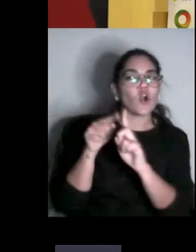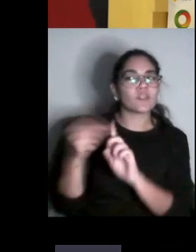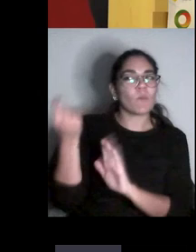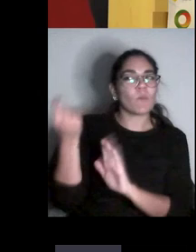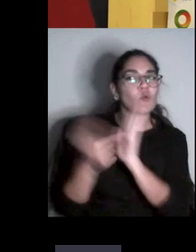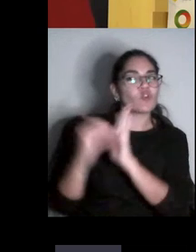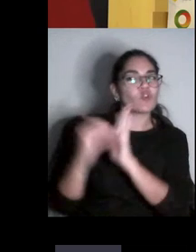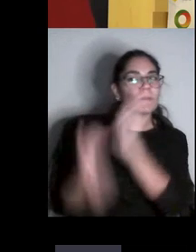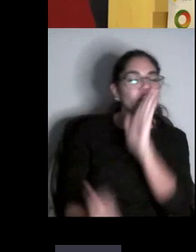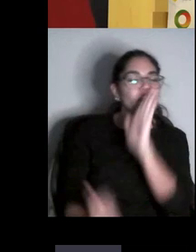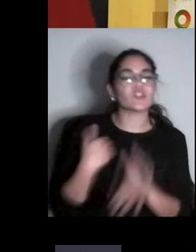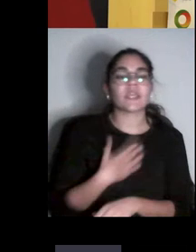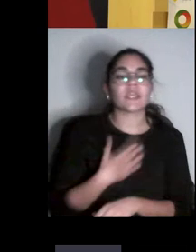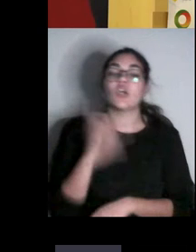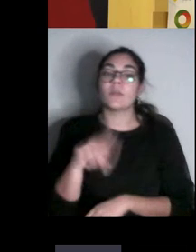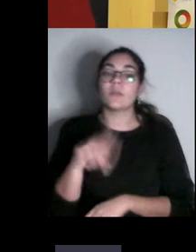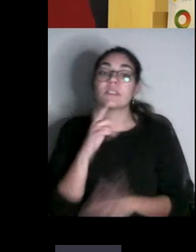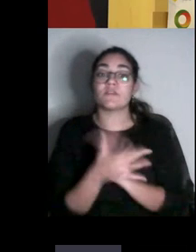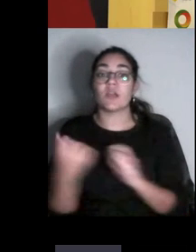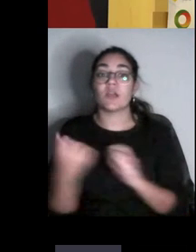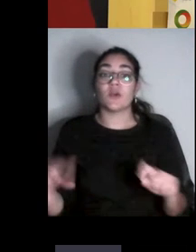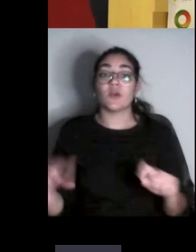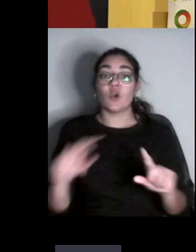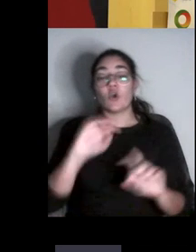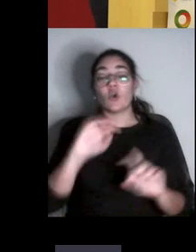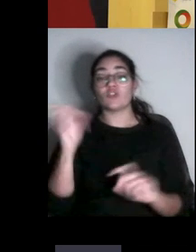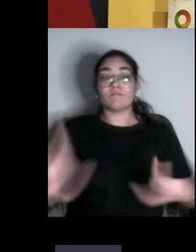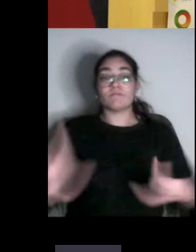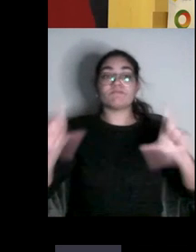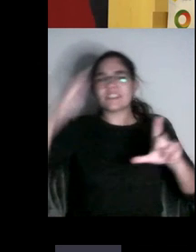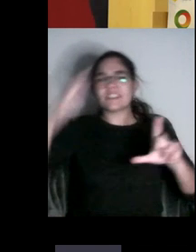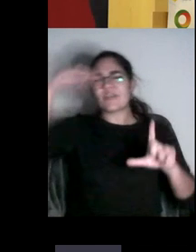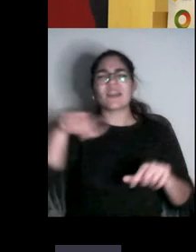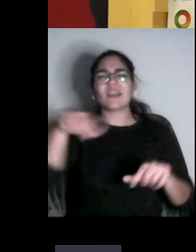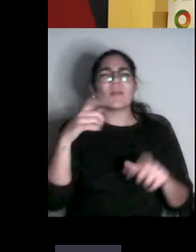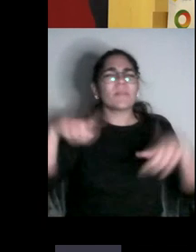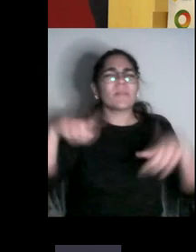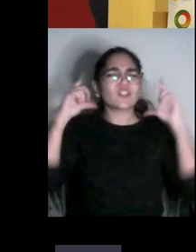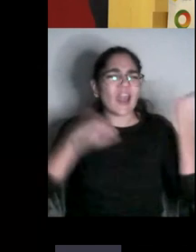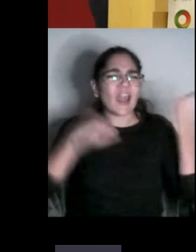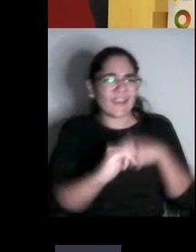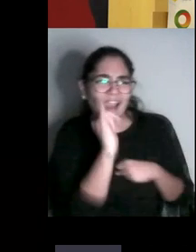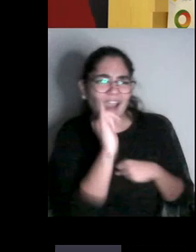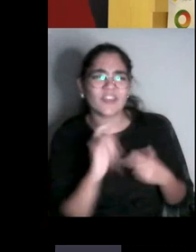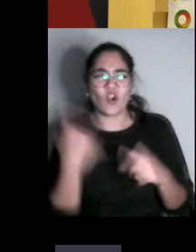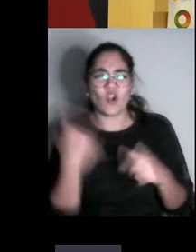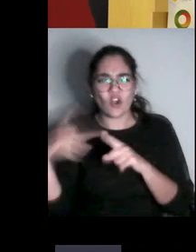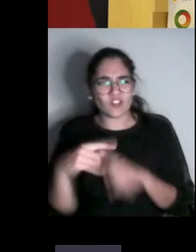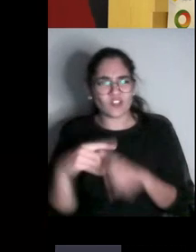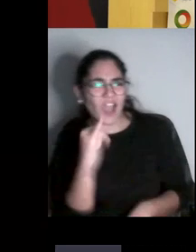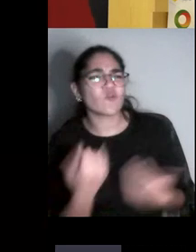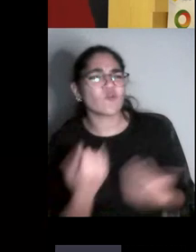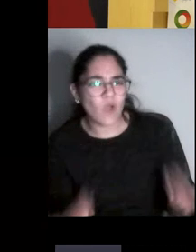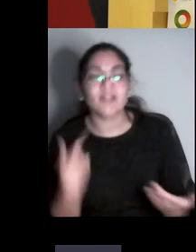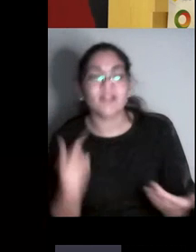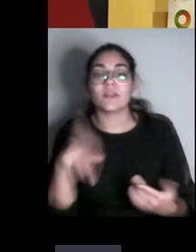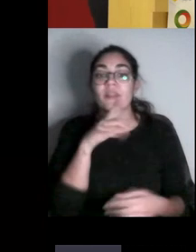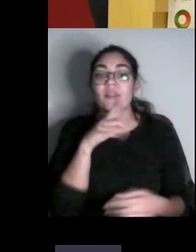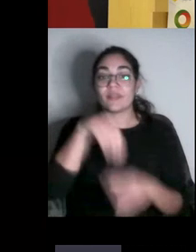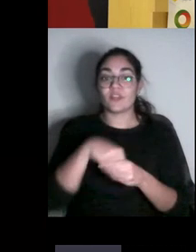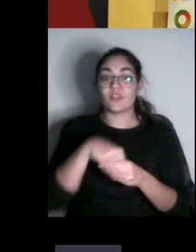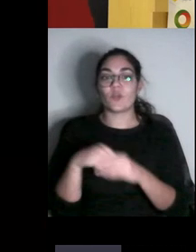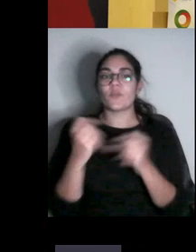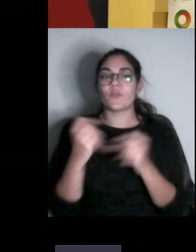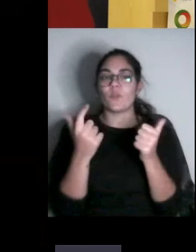genial y dónde están los personajes los objetos y una conversación un chat en el aula virtual para crear estrategia entre